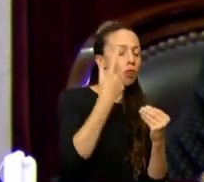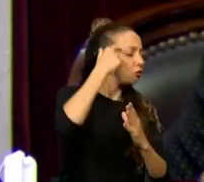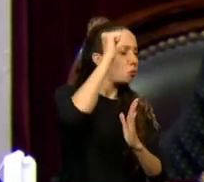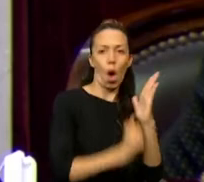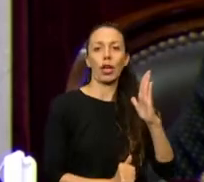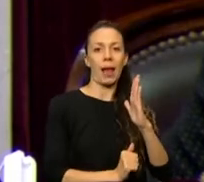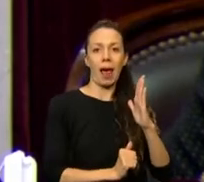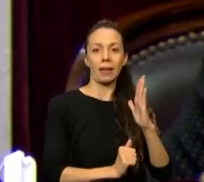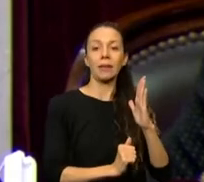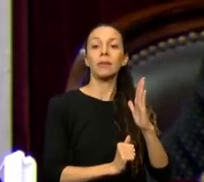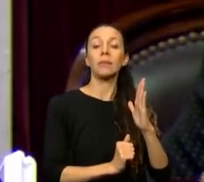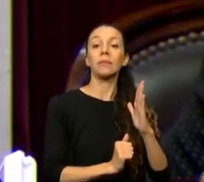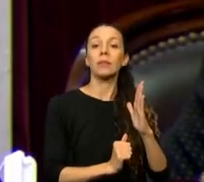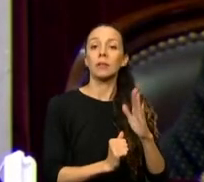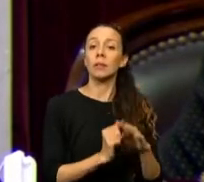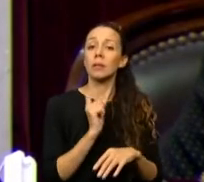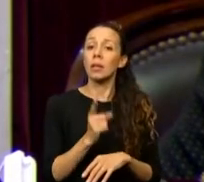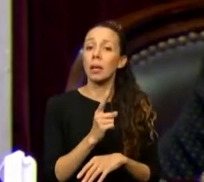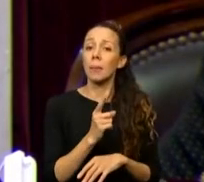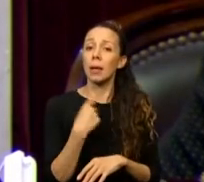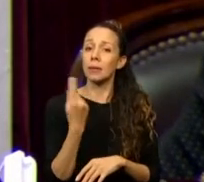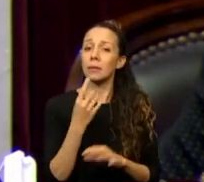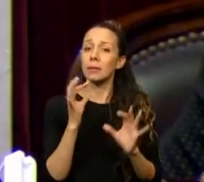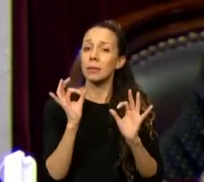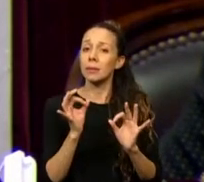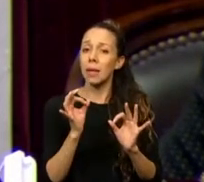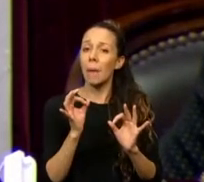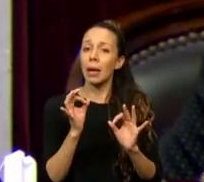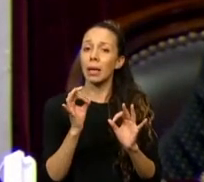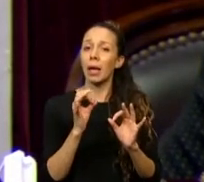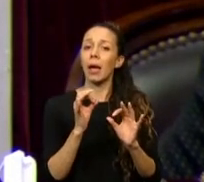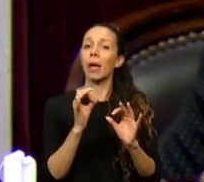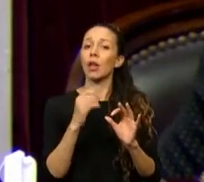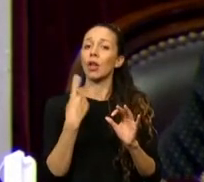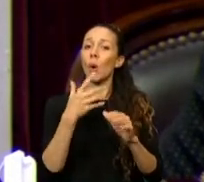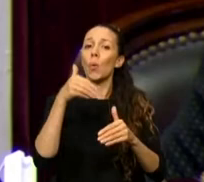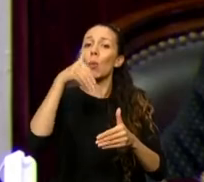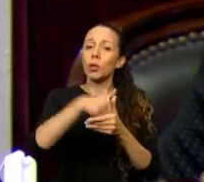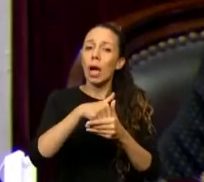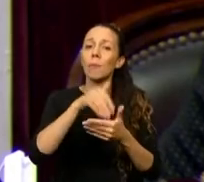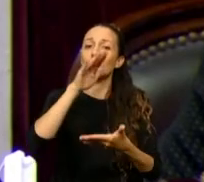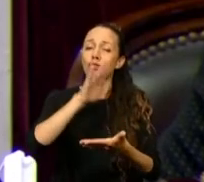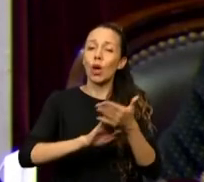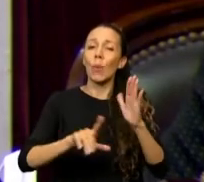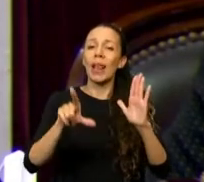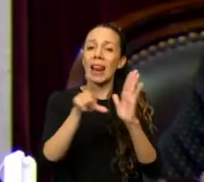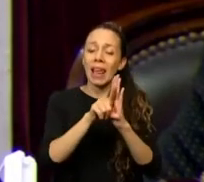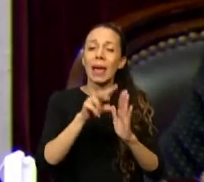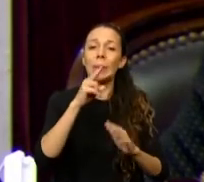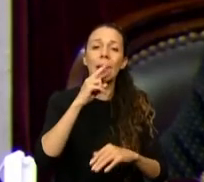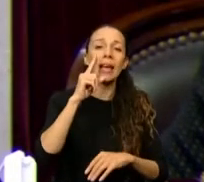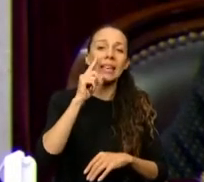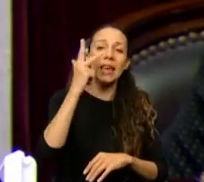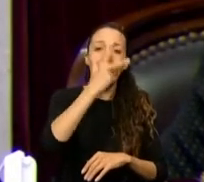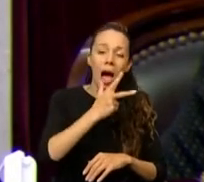parte lo que nos sucede con lo que sacamos hace un ratito, lo que votamos, que fue la ley de respuesta integral al VIH, a la hepatitis viral y las